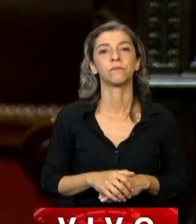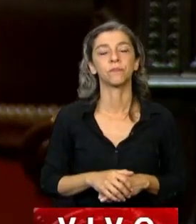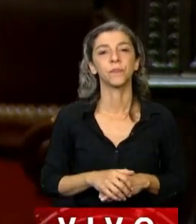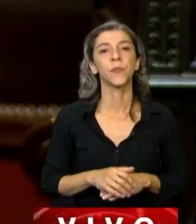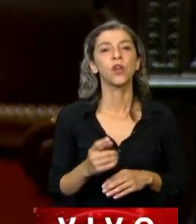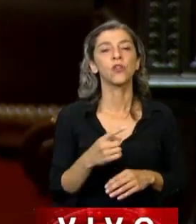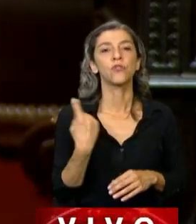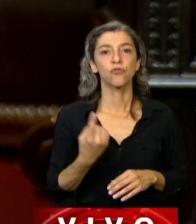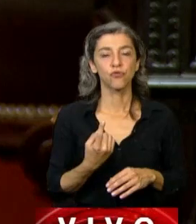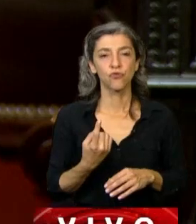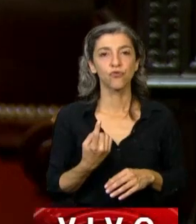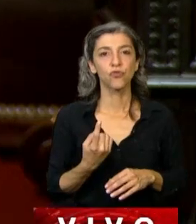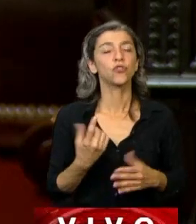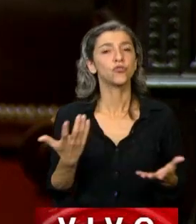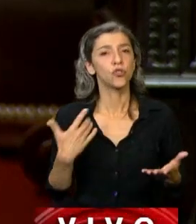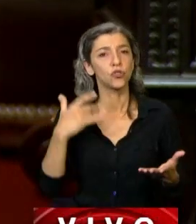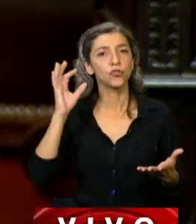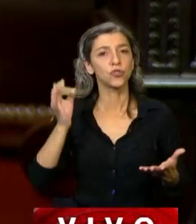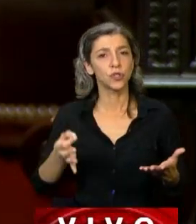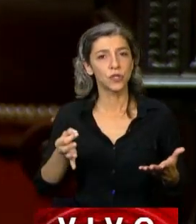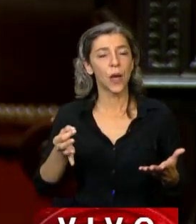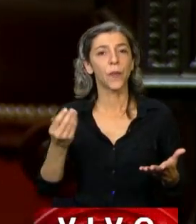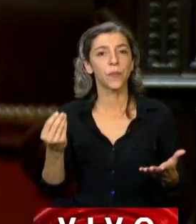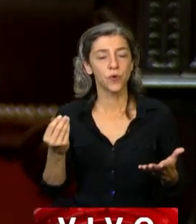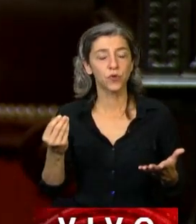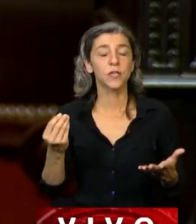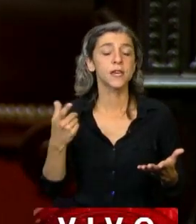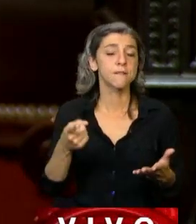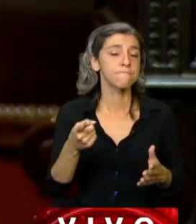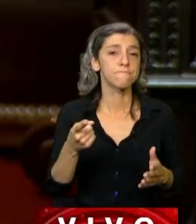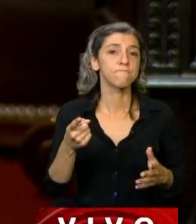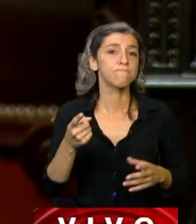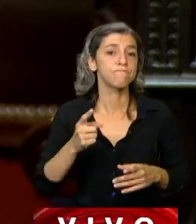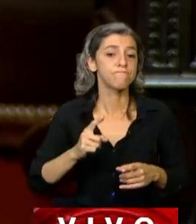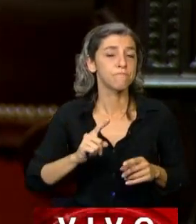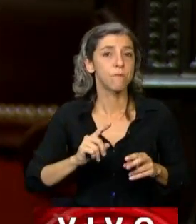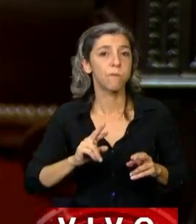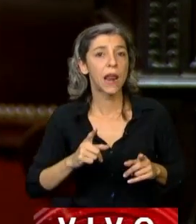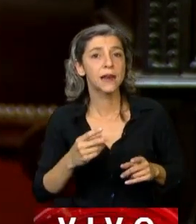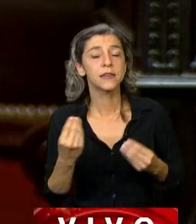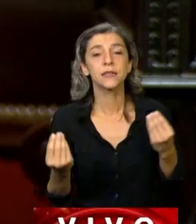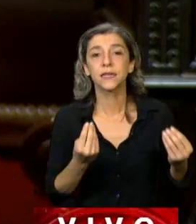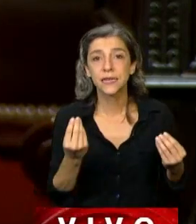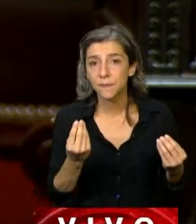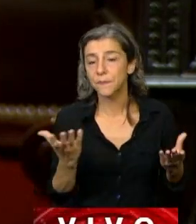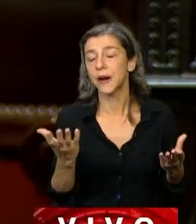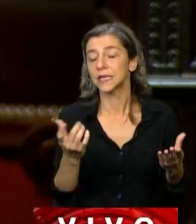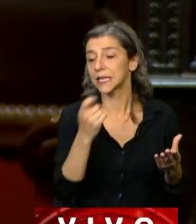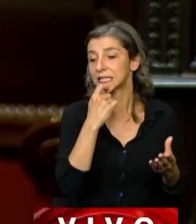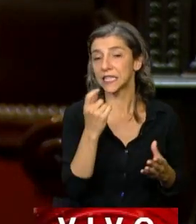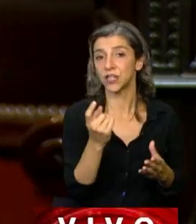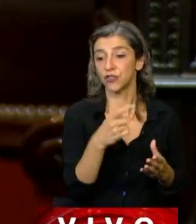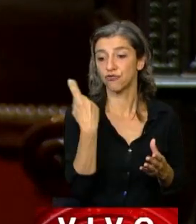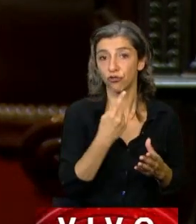de realidad o relato, política efectiva o demagogia. Si no somos capaces de pasar los proyectos